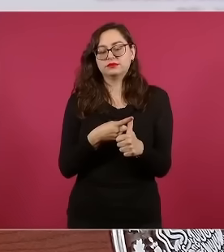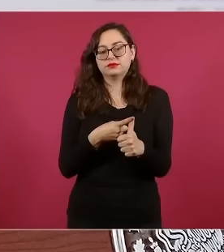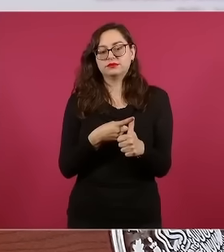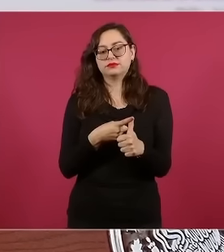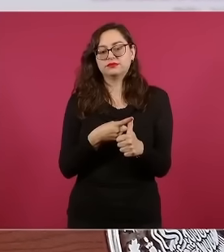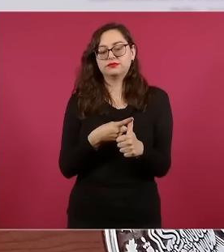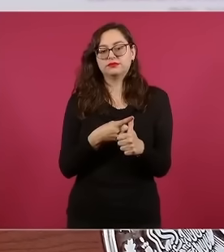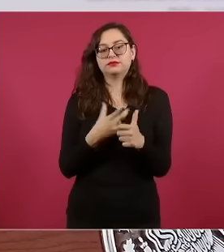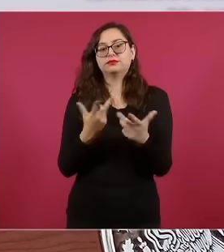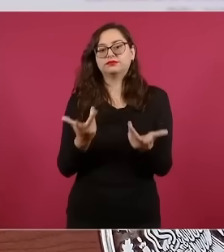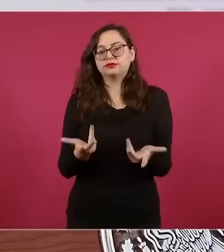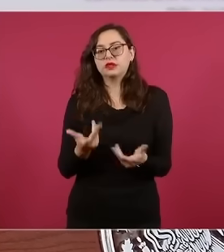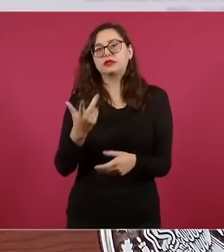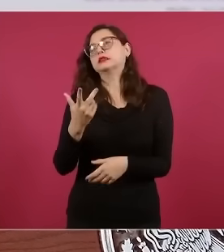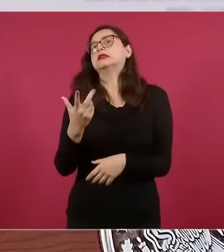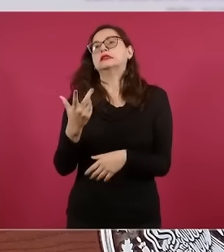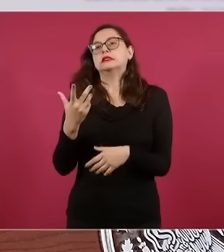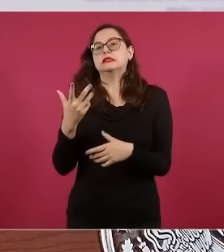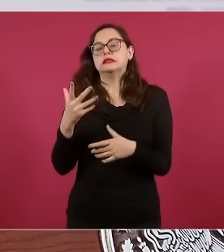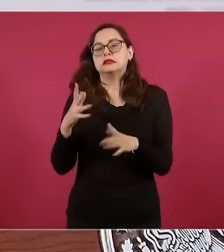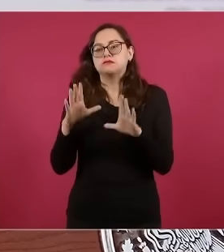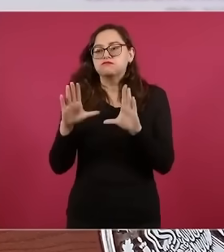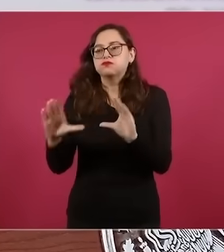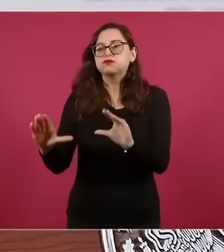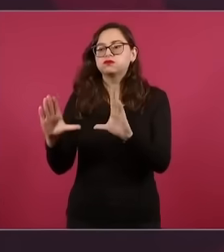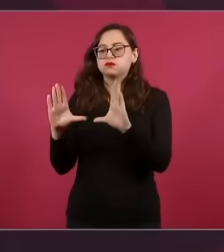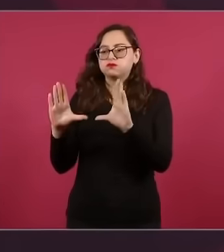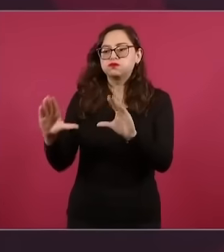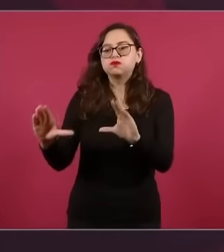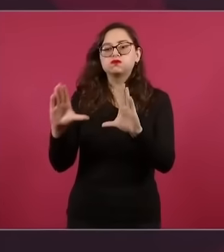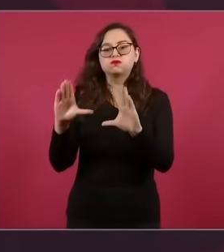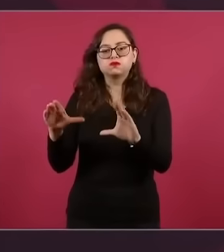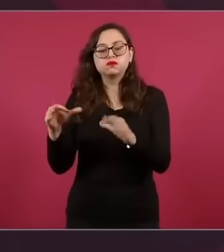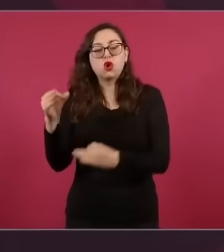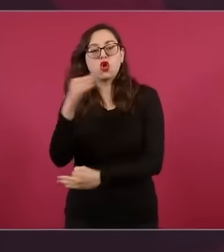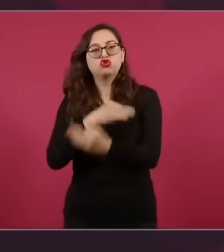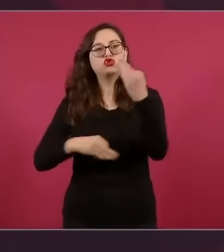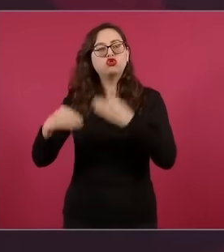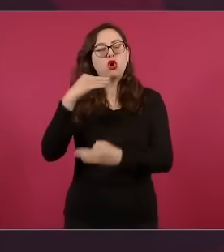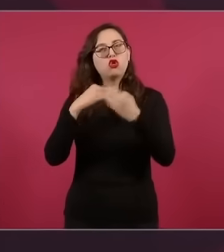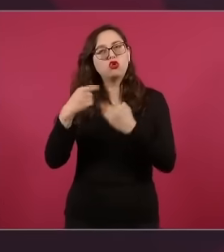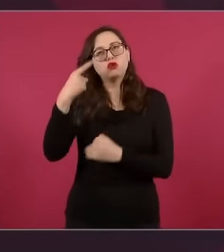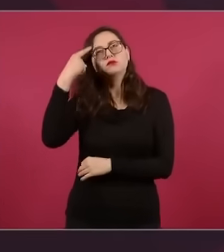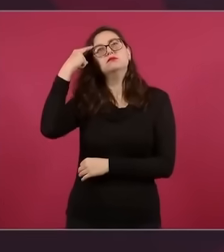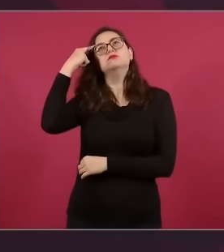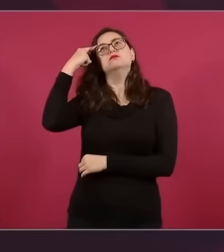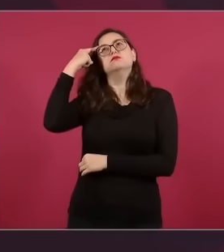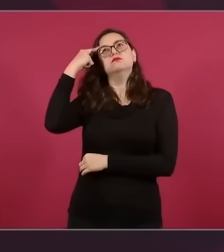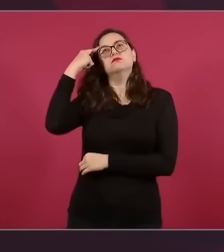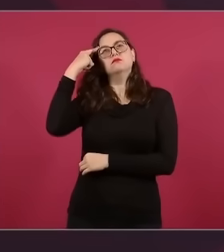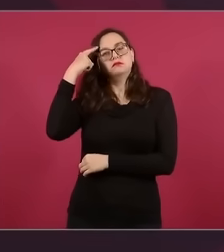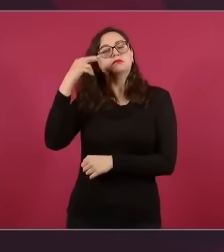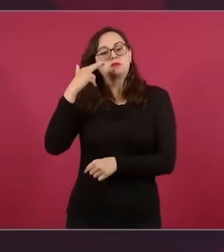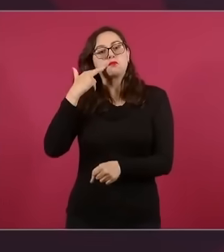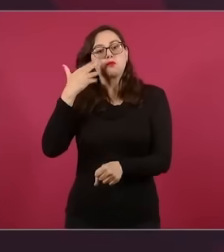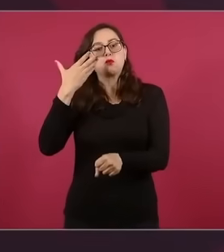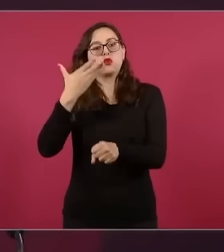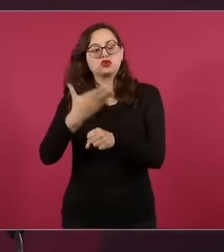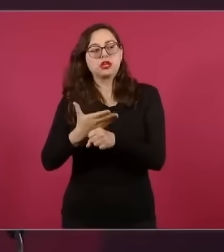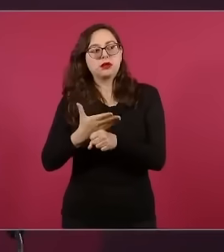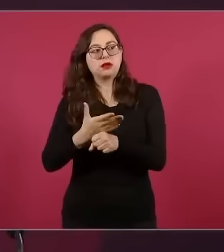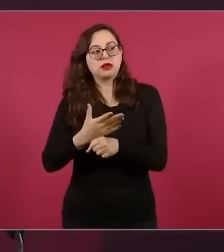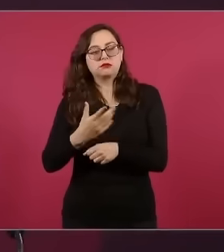haciendo conciencia en que todos tenemos que actuar de manera